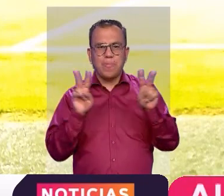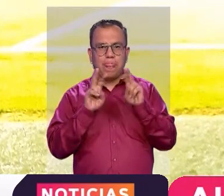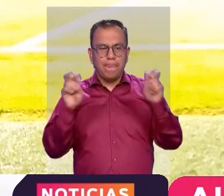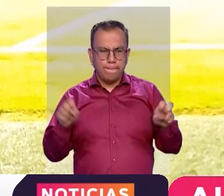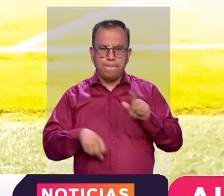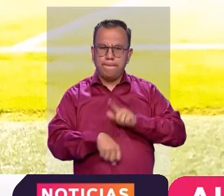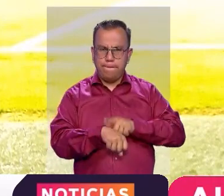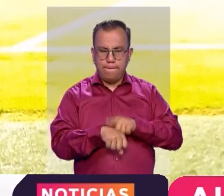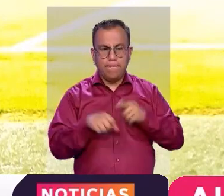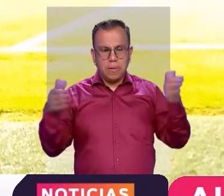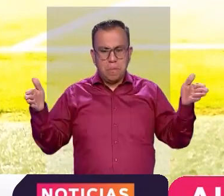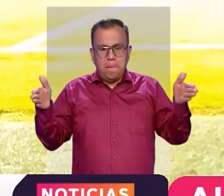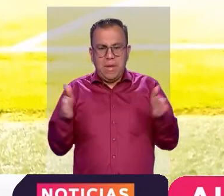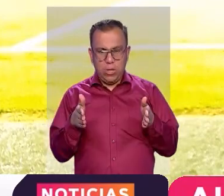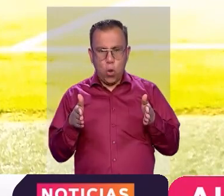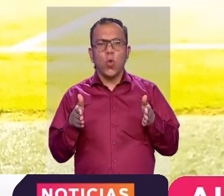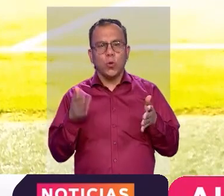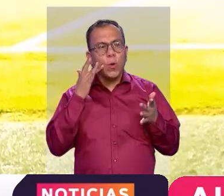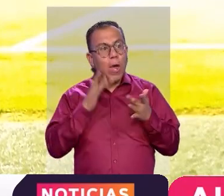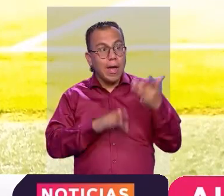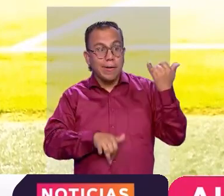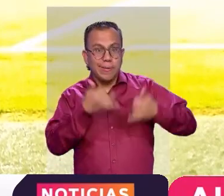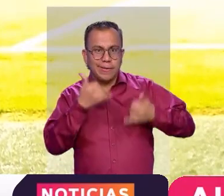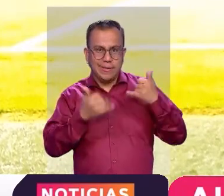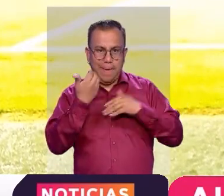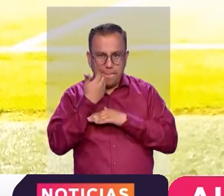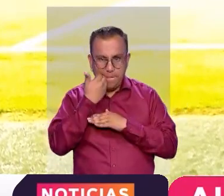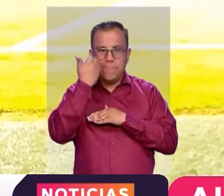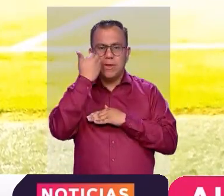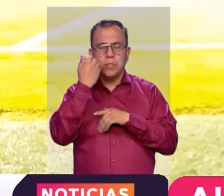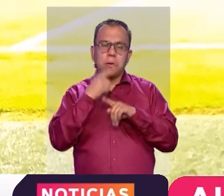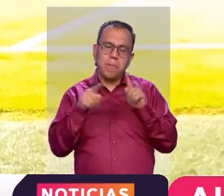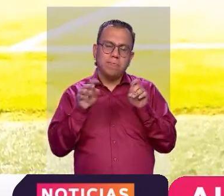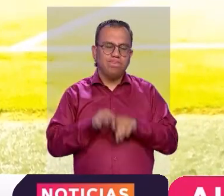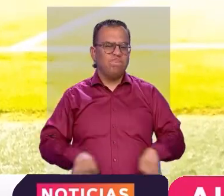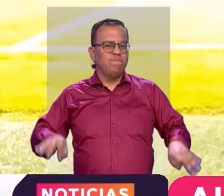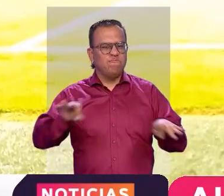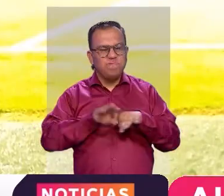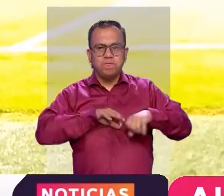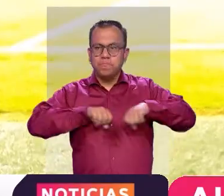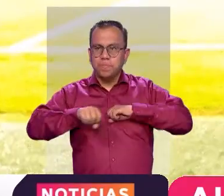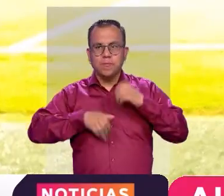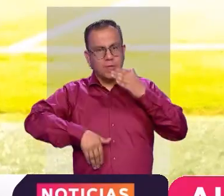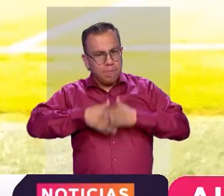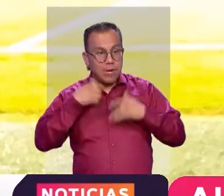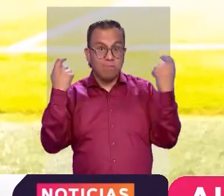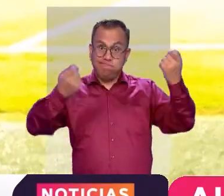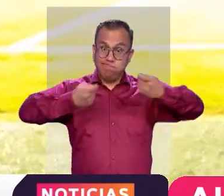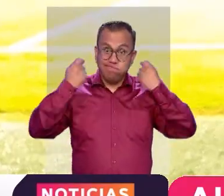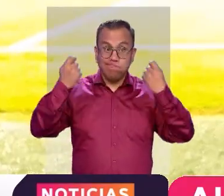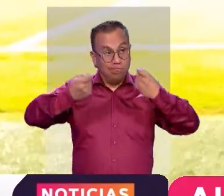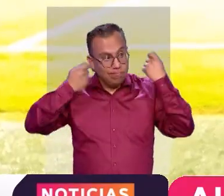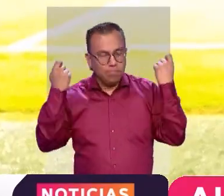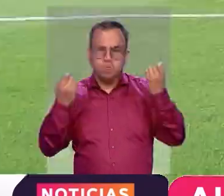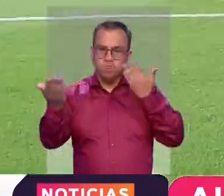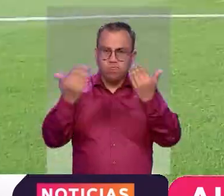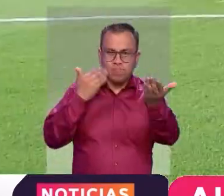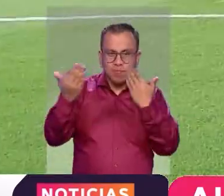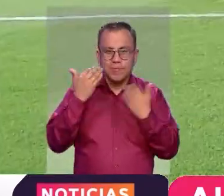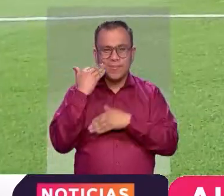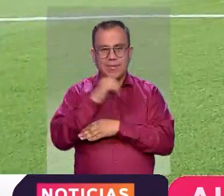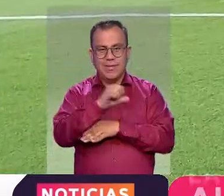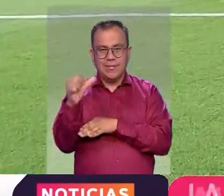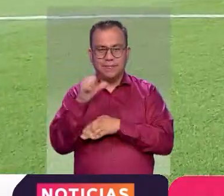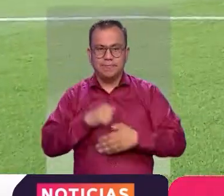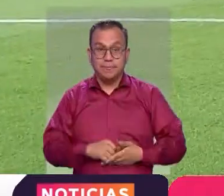un tiempo menor digamos a lo que se juega en la categoría mayores pero lo importante de esto es que empezamos a promocionar participación de